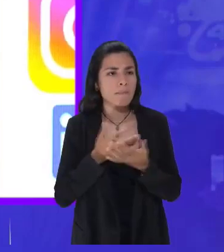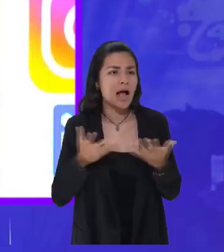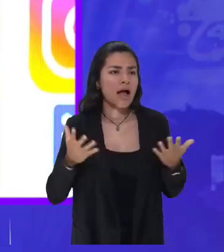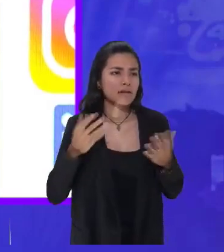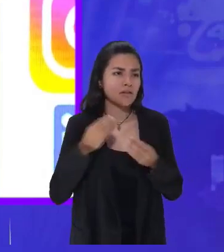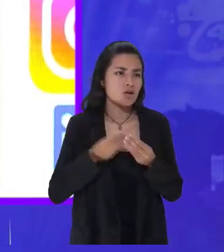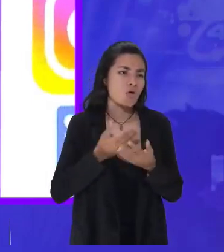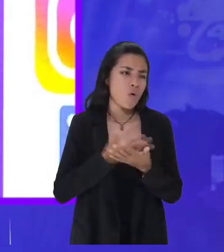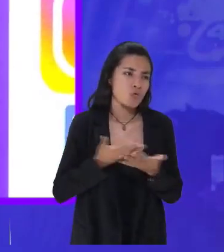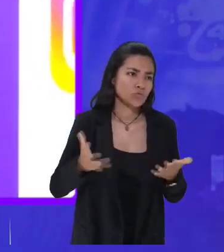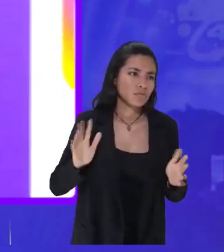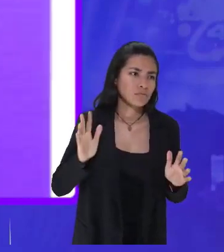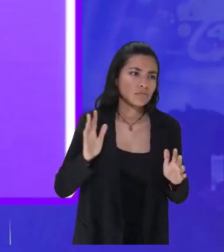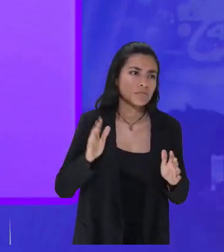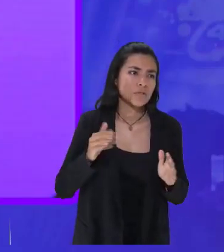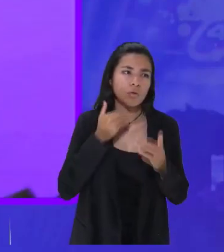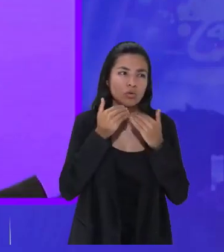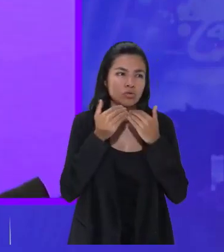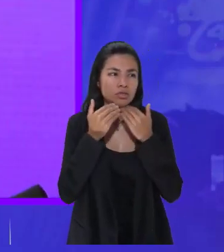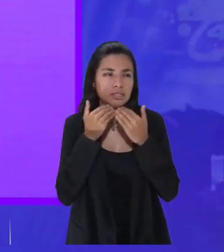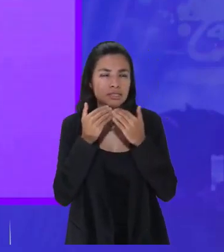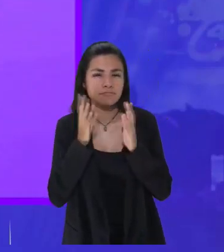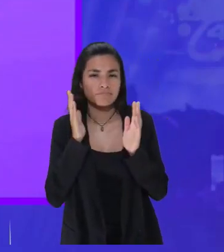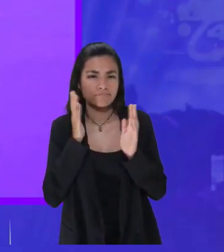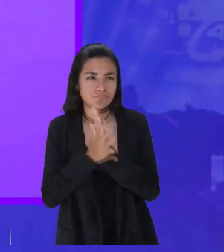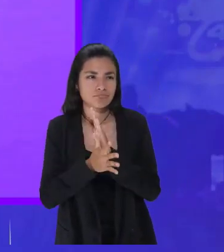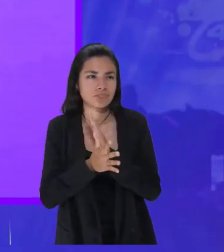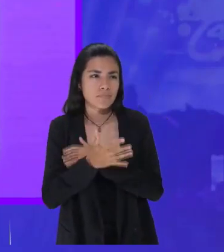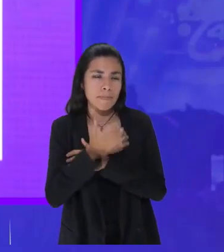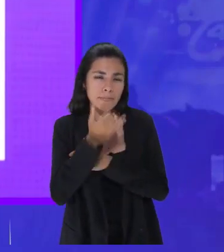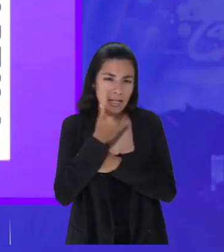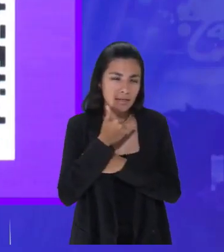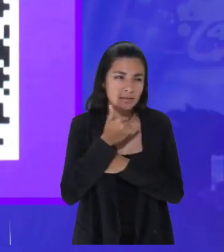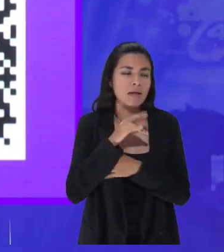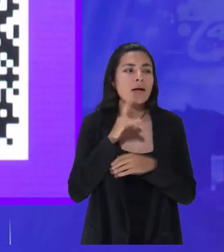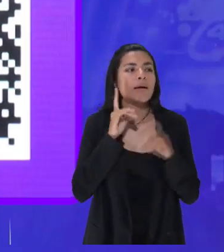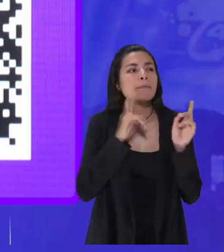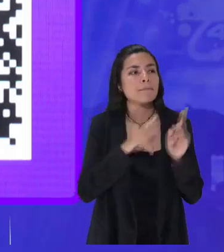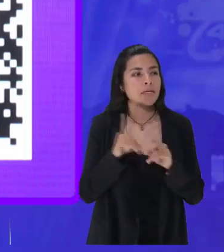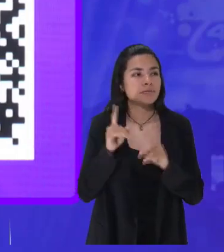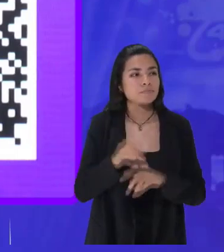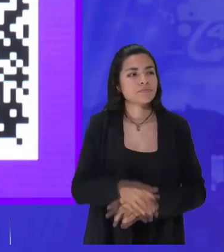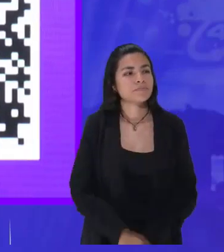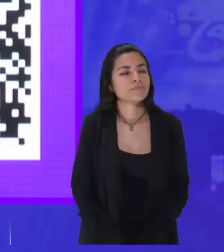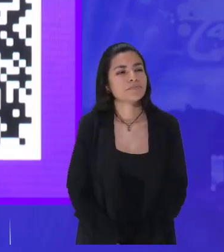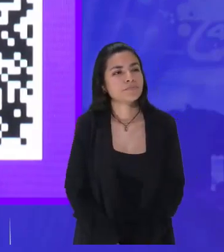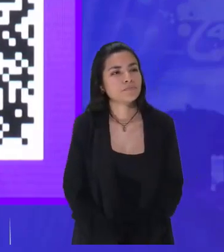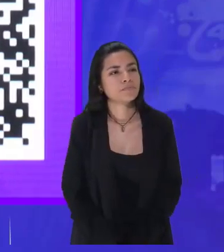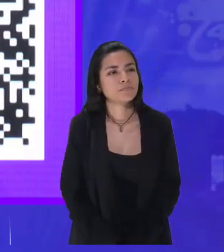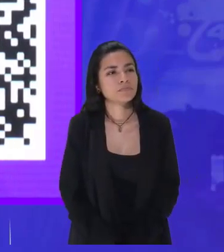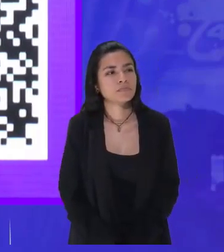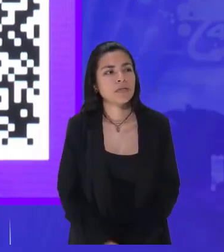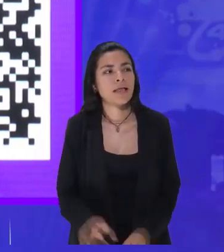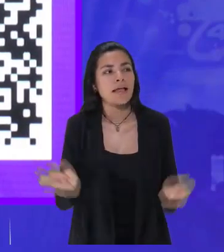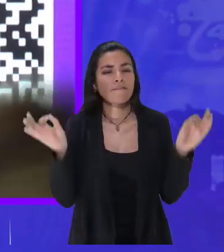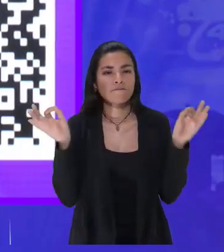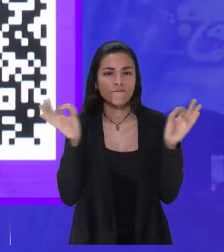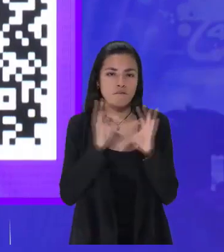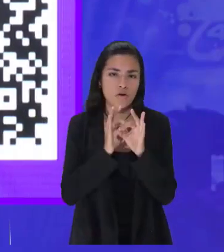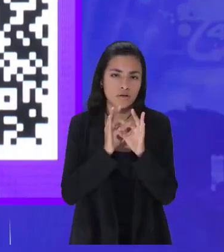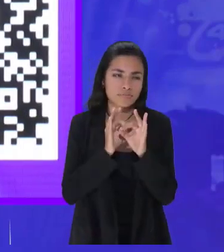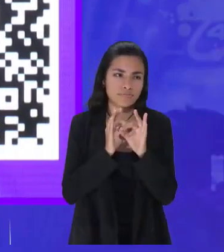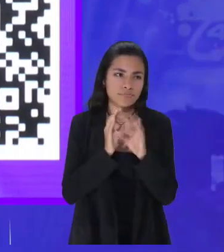y espero no sonar un poco cae mal, pero nos toca enfocarnos, ¿cierto?